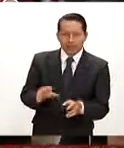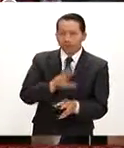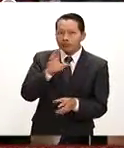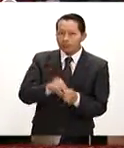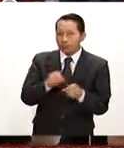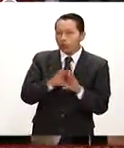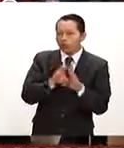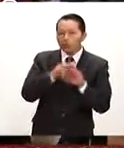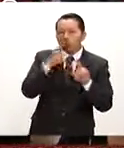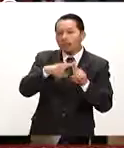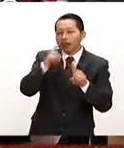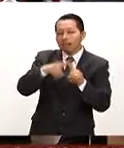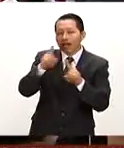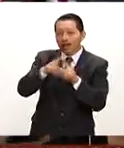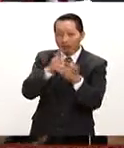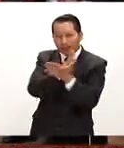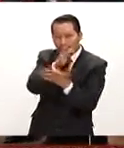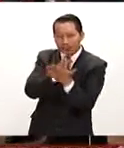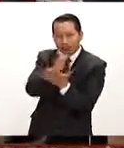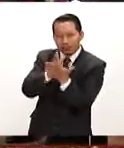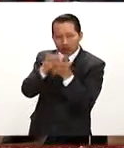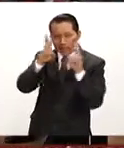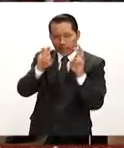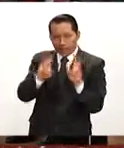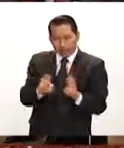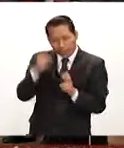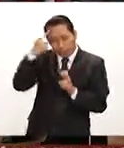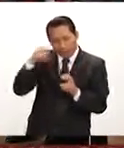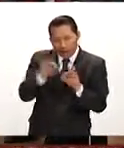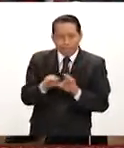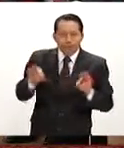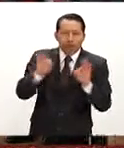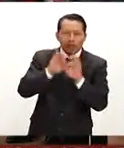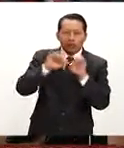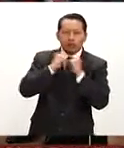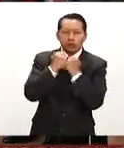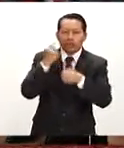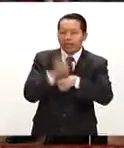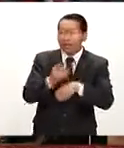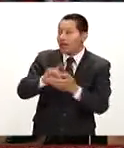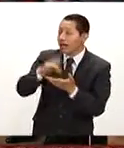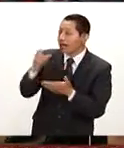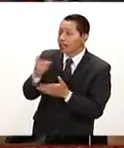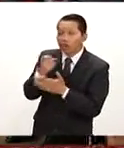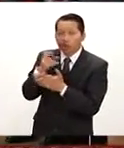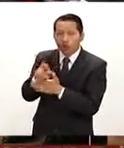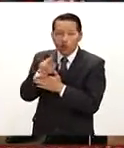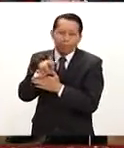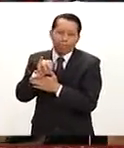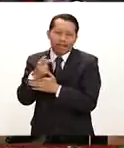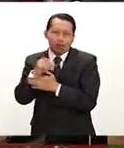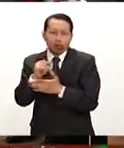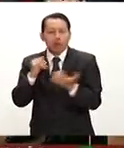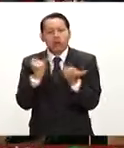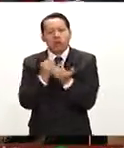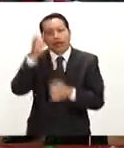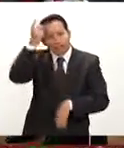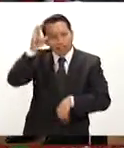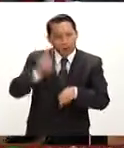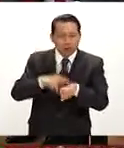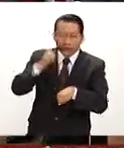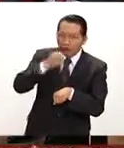pues, distintas vertientes tan importantes, tan fundamentales para una sociedad. Gracias, doctor Gabriel Pliego, por estar con nosotros. Muchas gracias, director